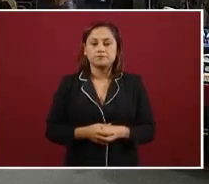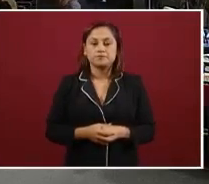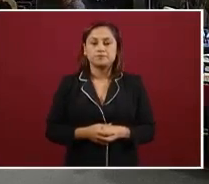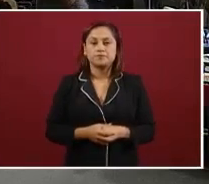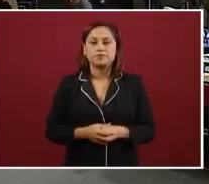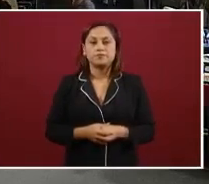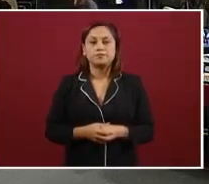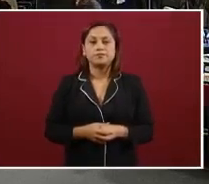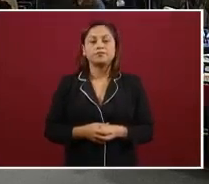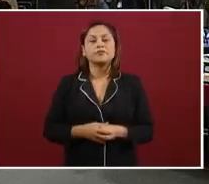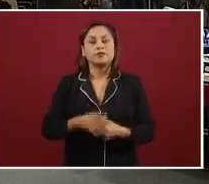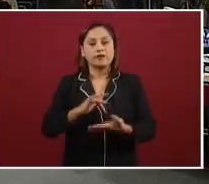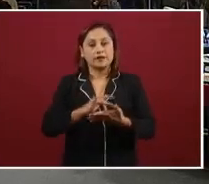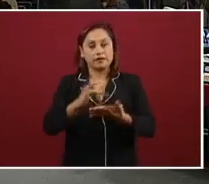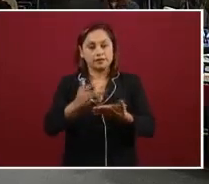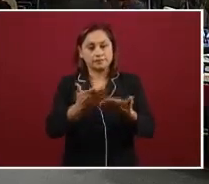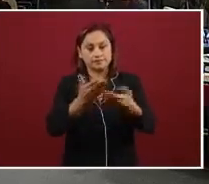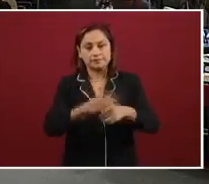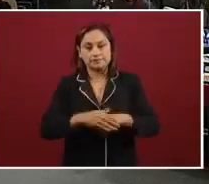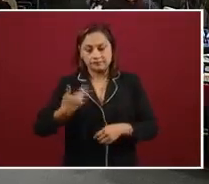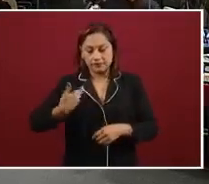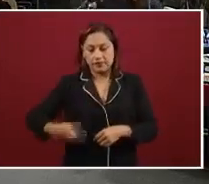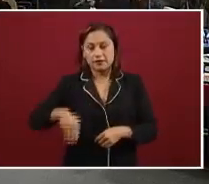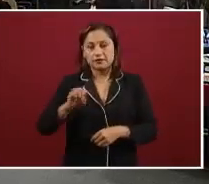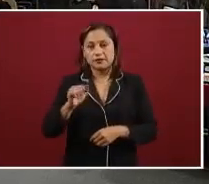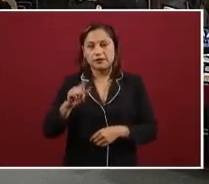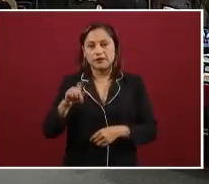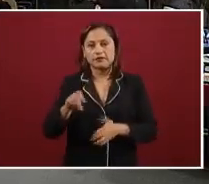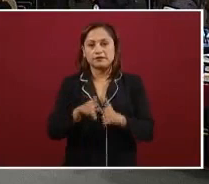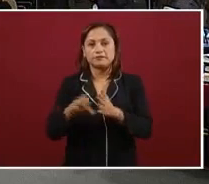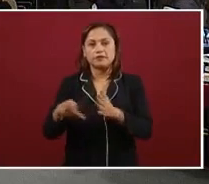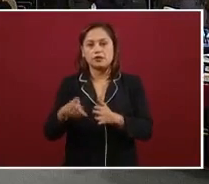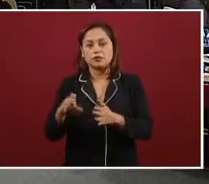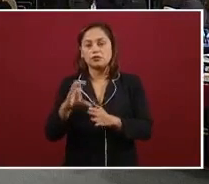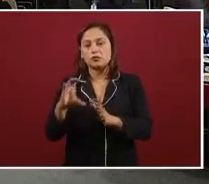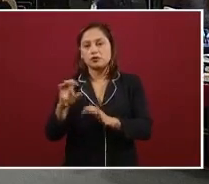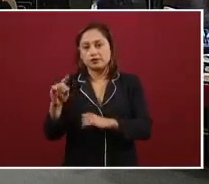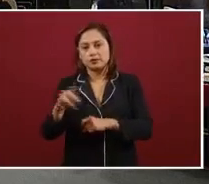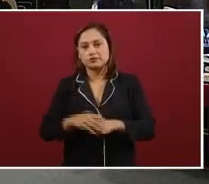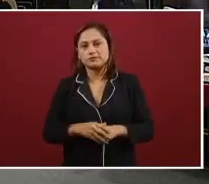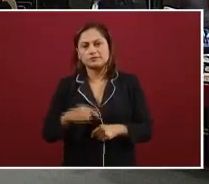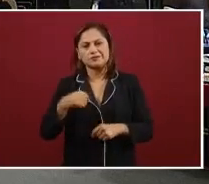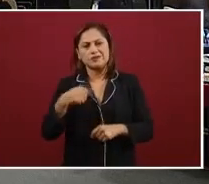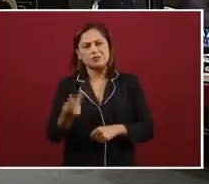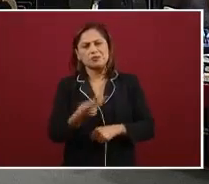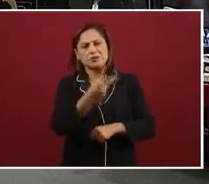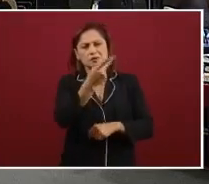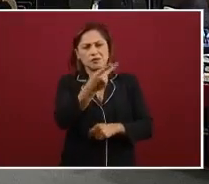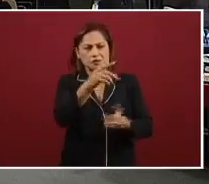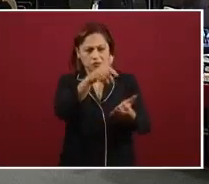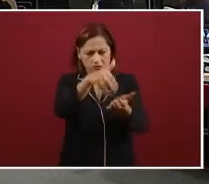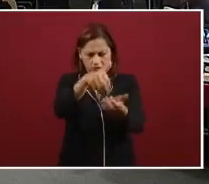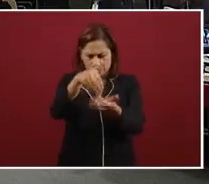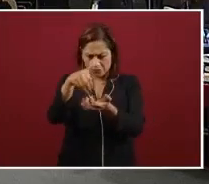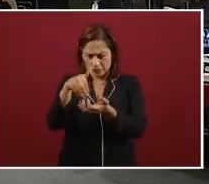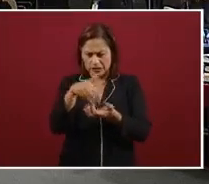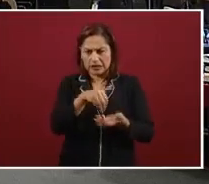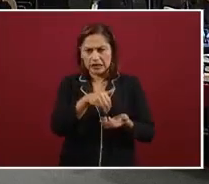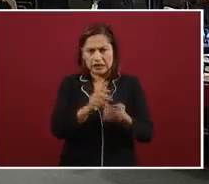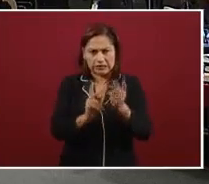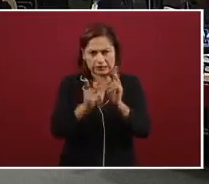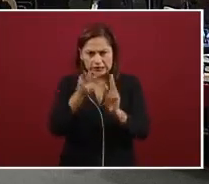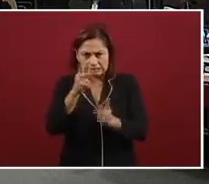Gracias, gracias, almirante. Sandra Aguilera, de Grupo Larsa Comunicaciones. ¿A dónde están llevando el sargazo que están recogiendo? Habían comentado